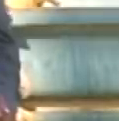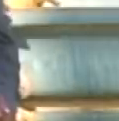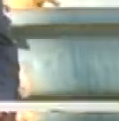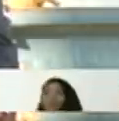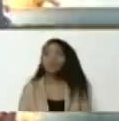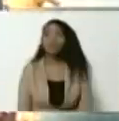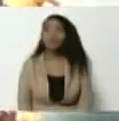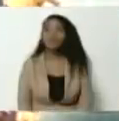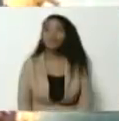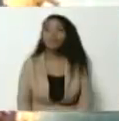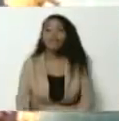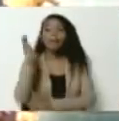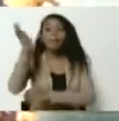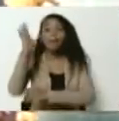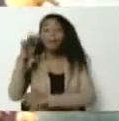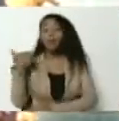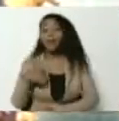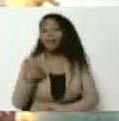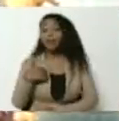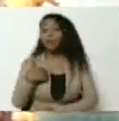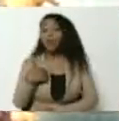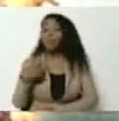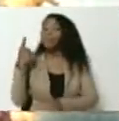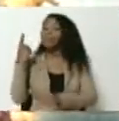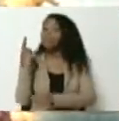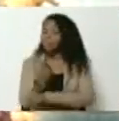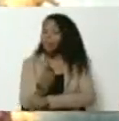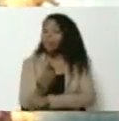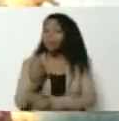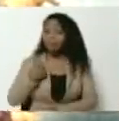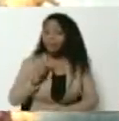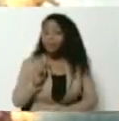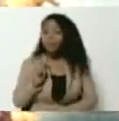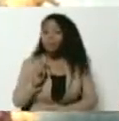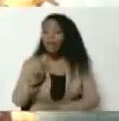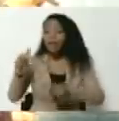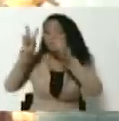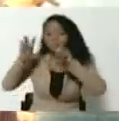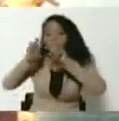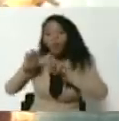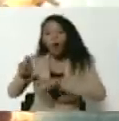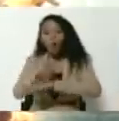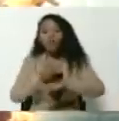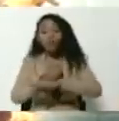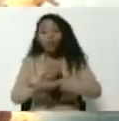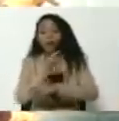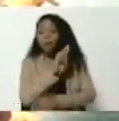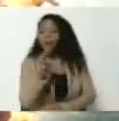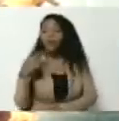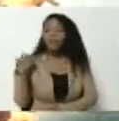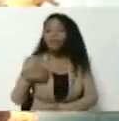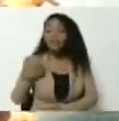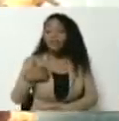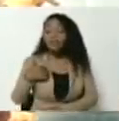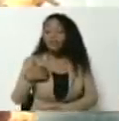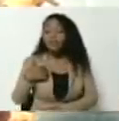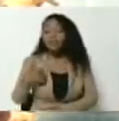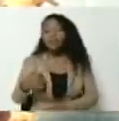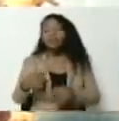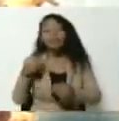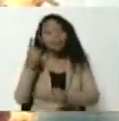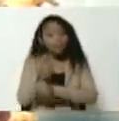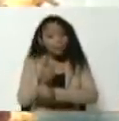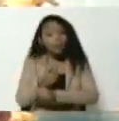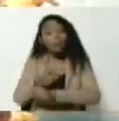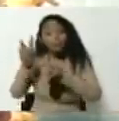El Parlamento argentino tiene que investigar. El gobierno de la República Argentina tiene que investigar,